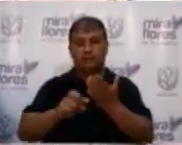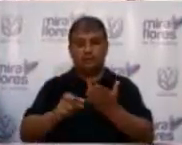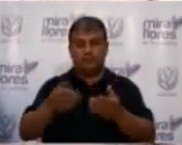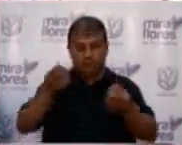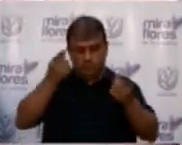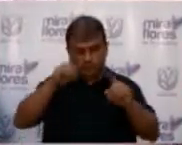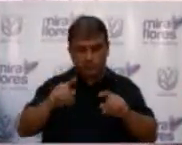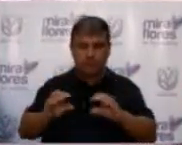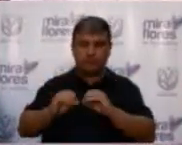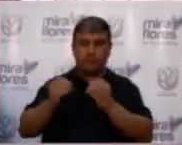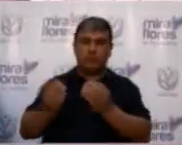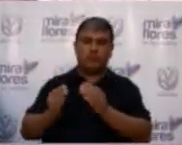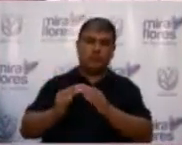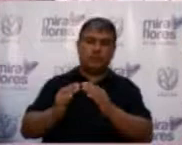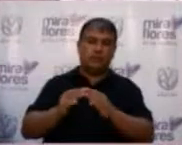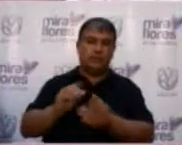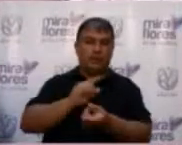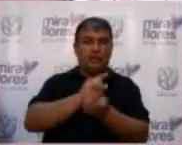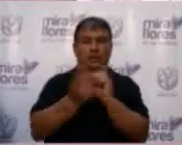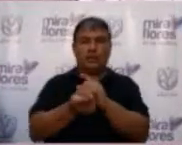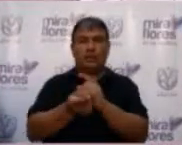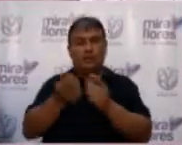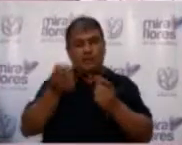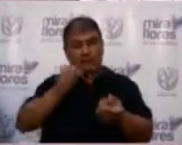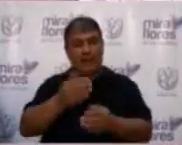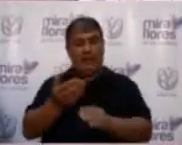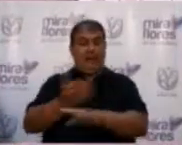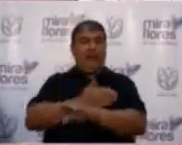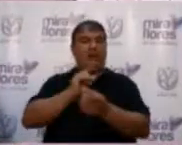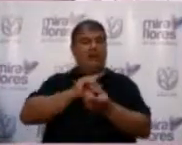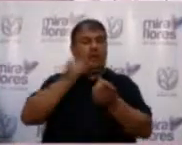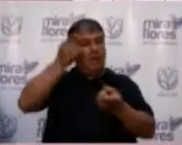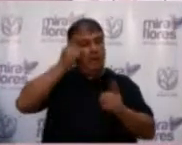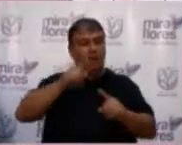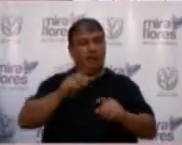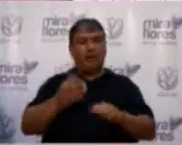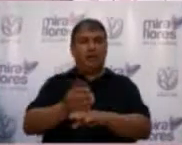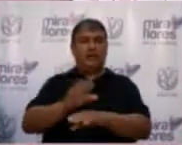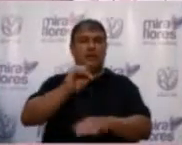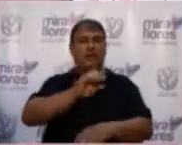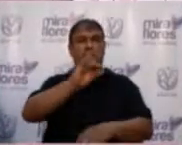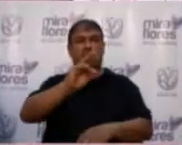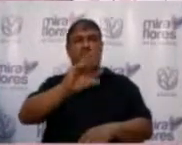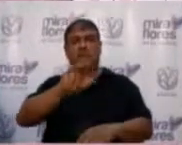Proyecto de acuerdo de consejo que modifica el acuerdo de consejo número